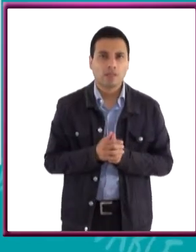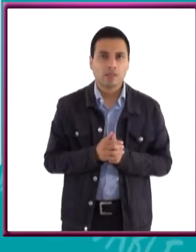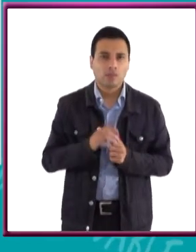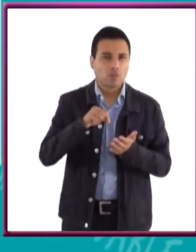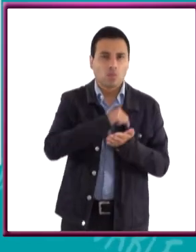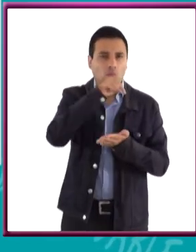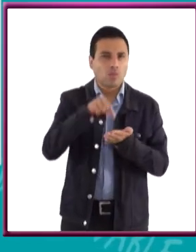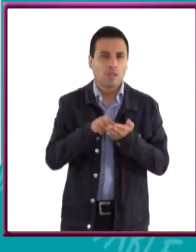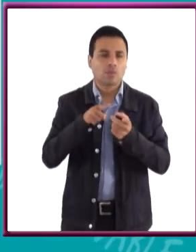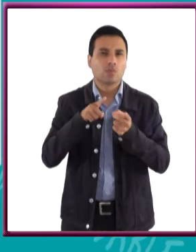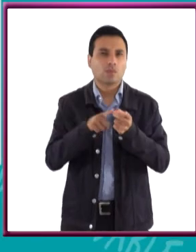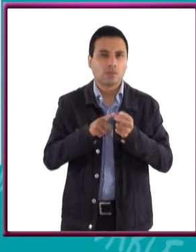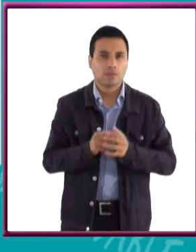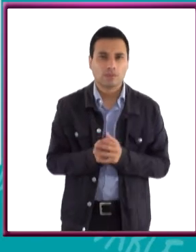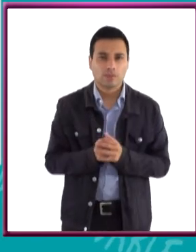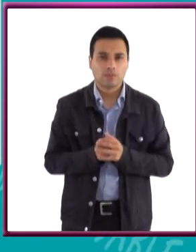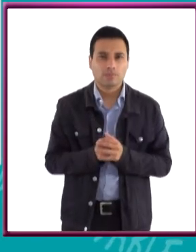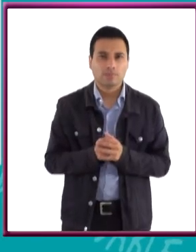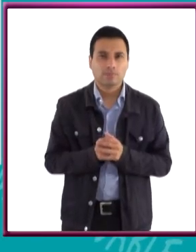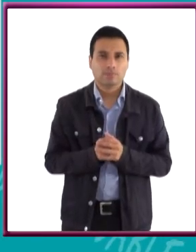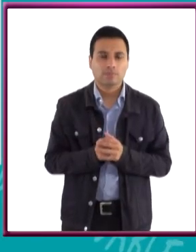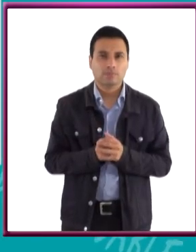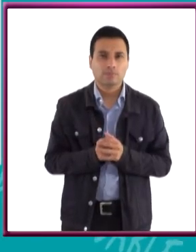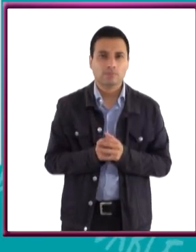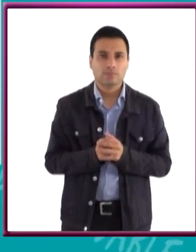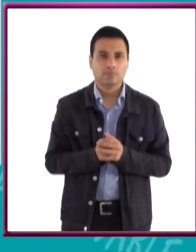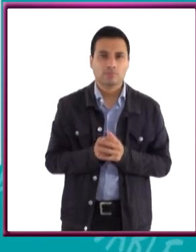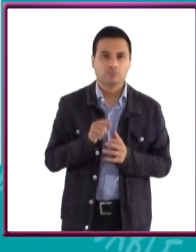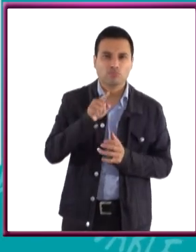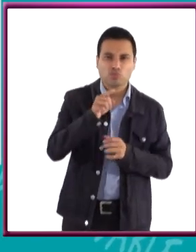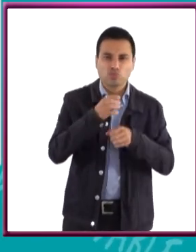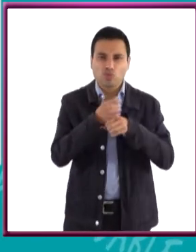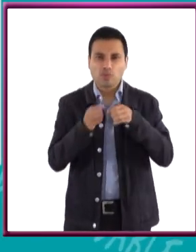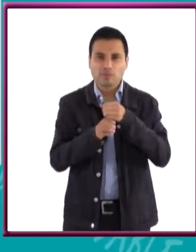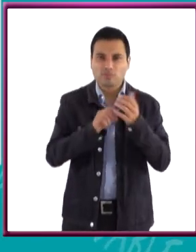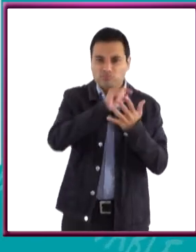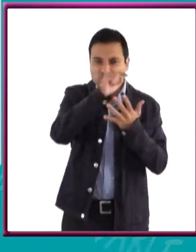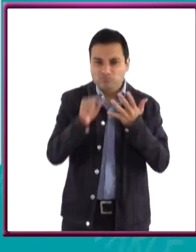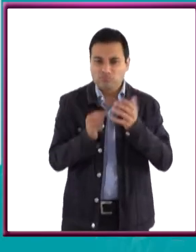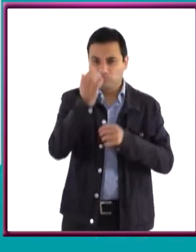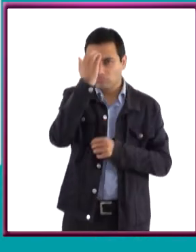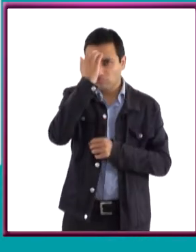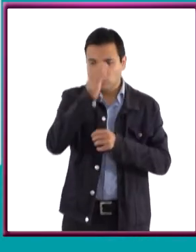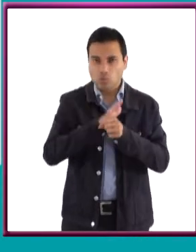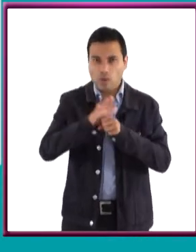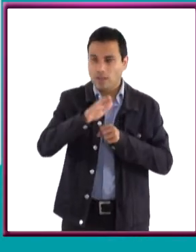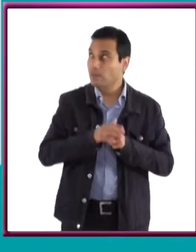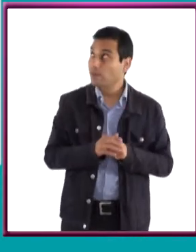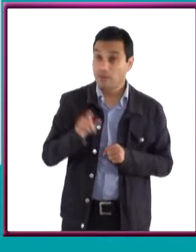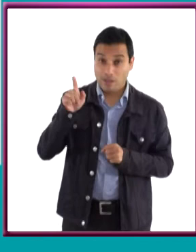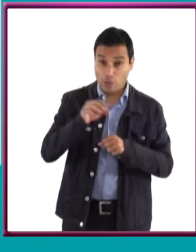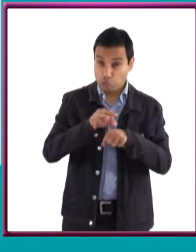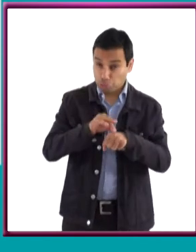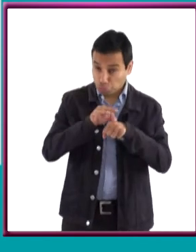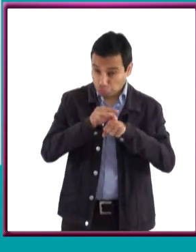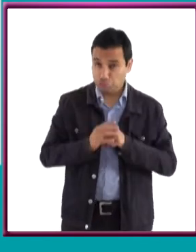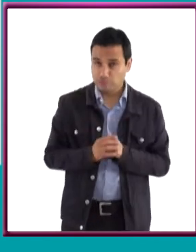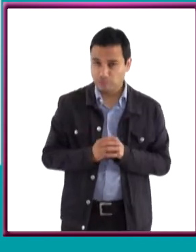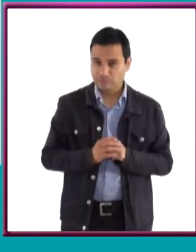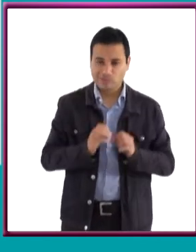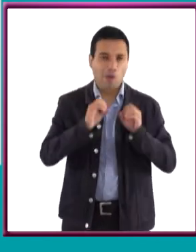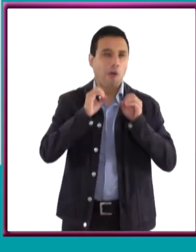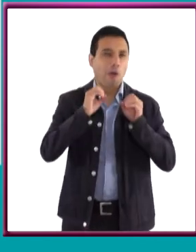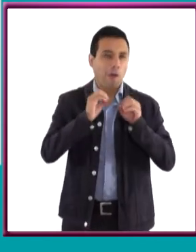¿Dónde ocurre la escena? ¿Qué elementos conoces? ¿Crees que la escena es real? ¿Que tú